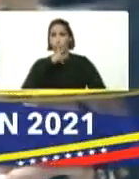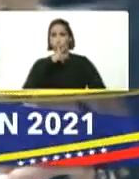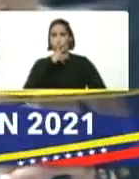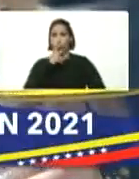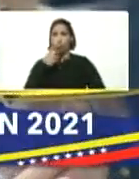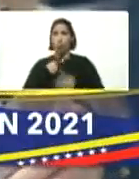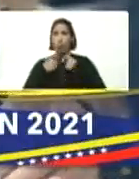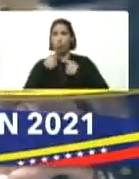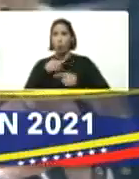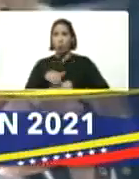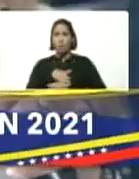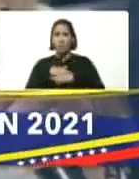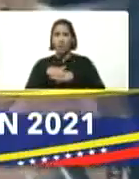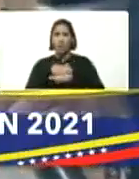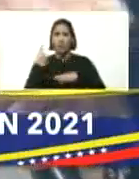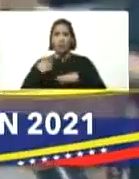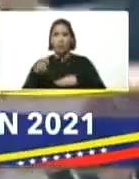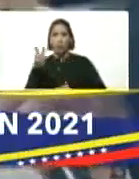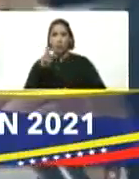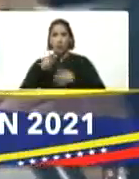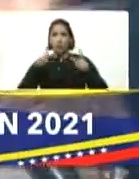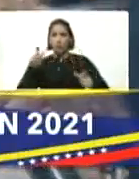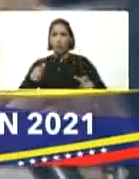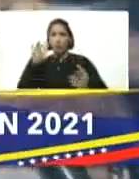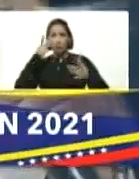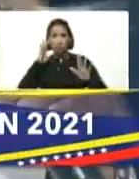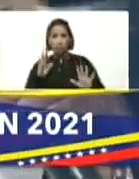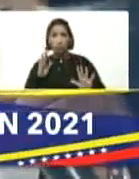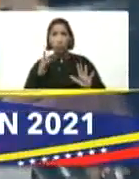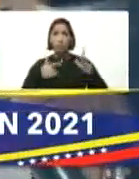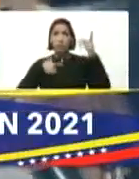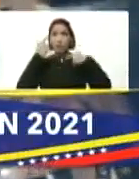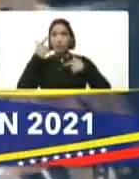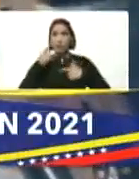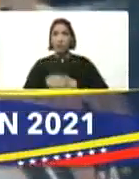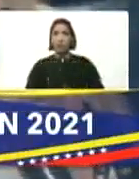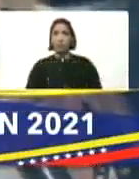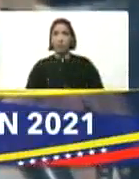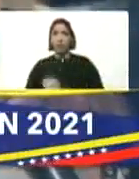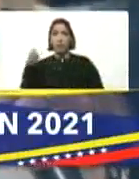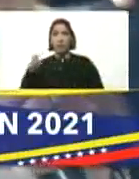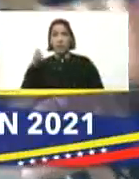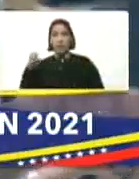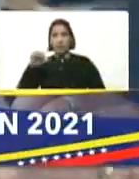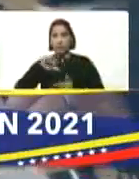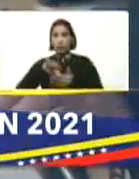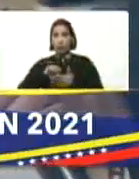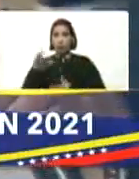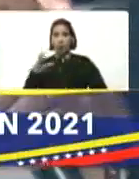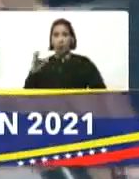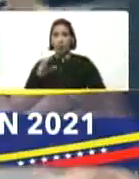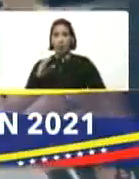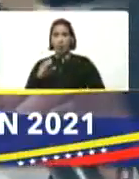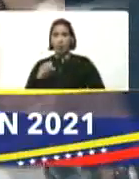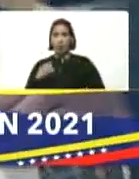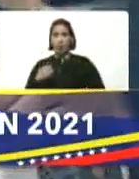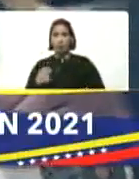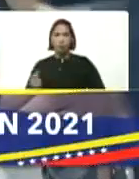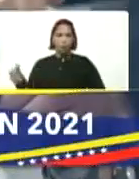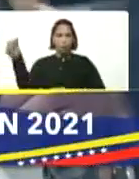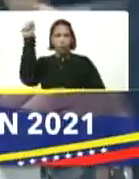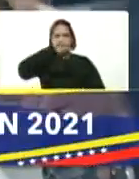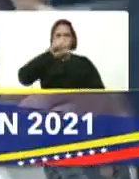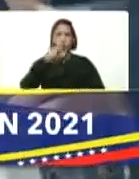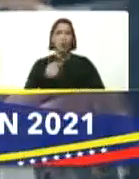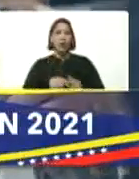las venezolanas y los venezolanos, que tenía apariencia de chavista en el este de la ciudad de Caracas. Ese asesino lo roció con gasolina y le prendió fuego,